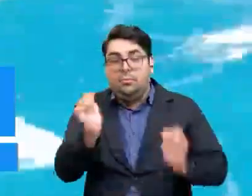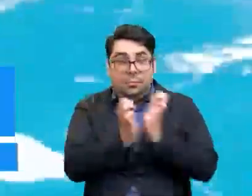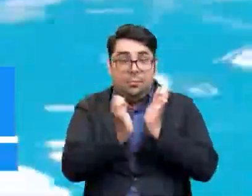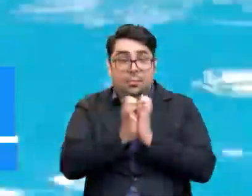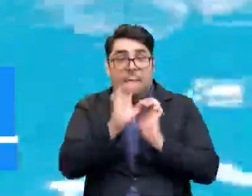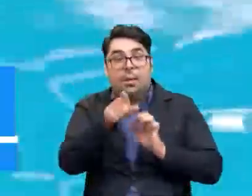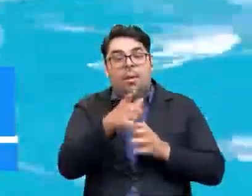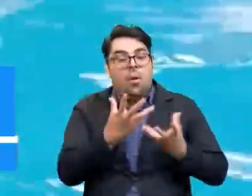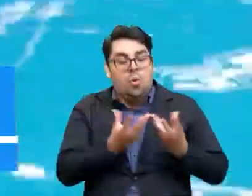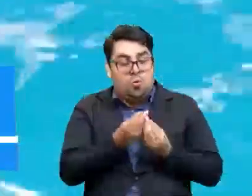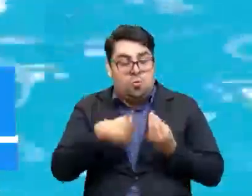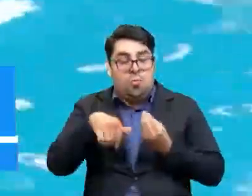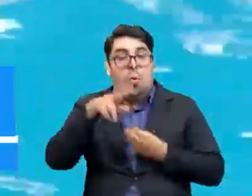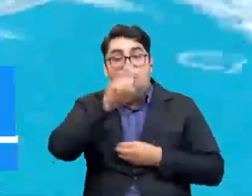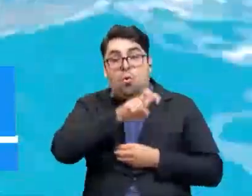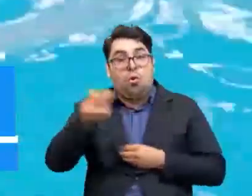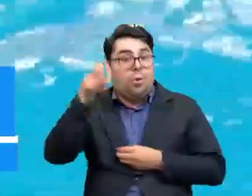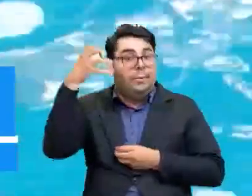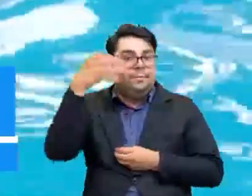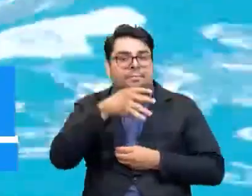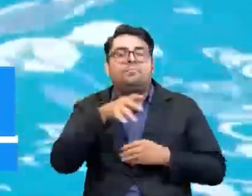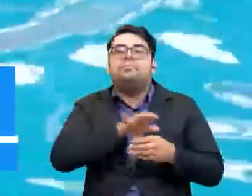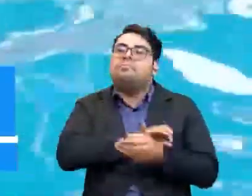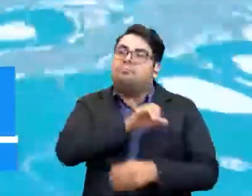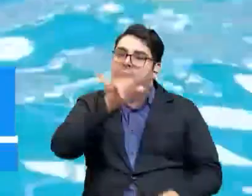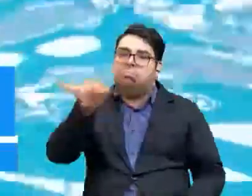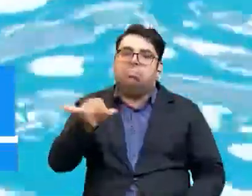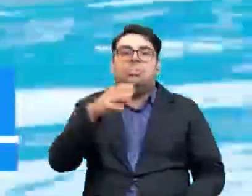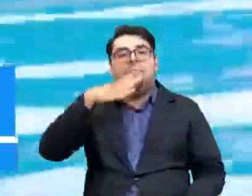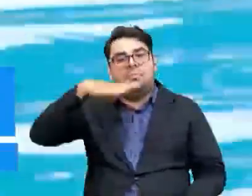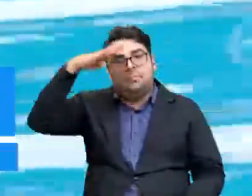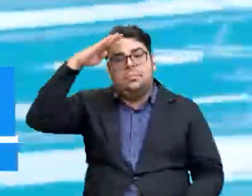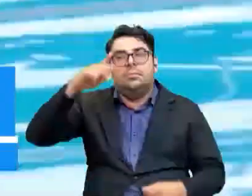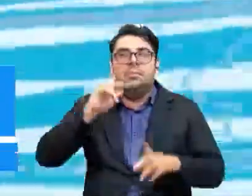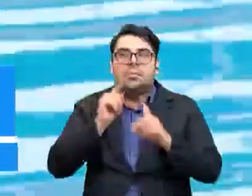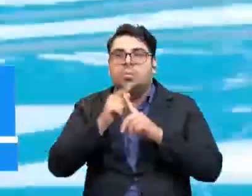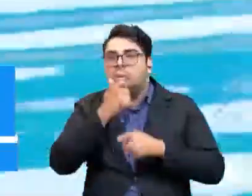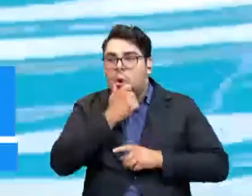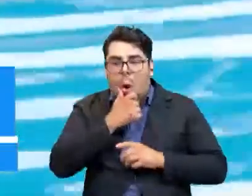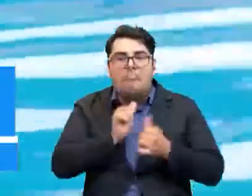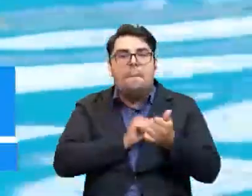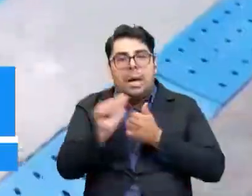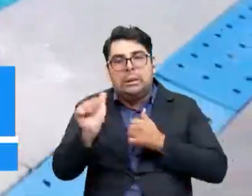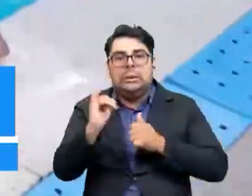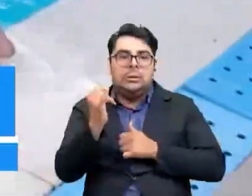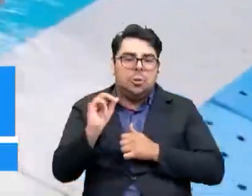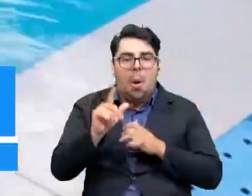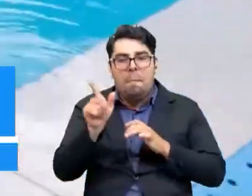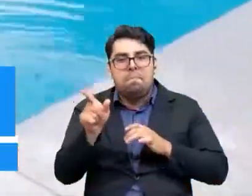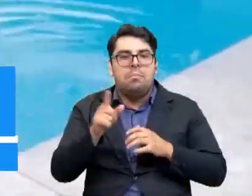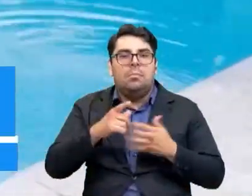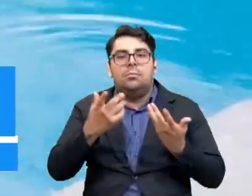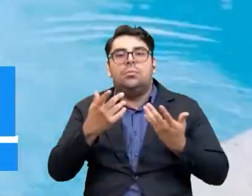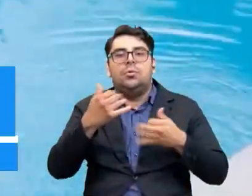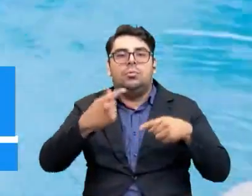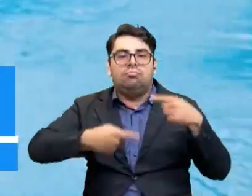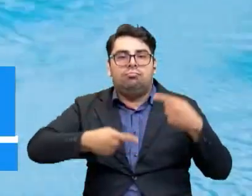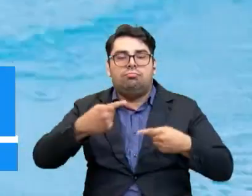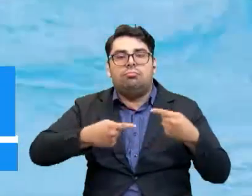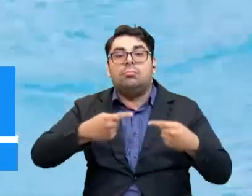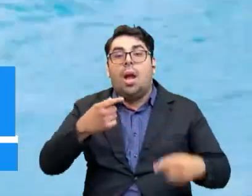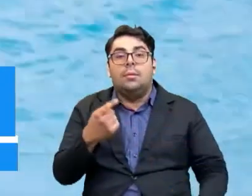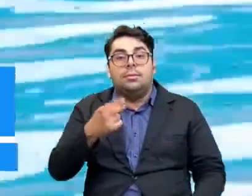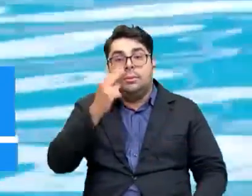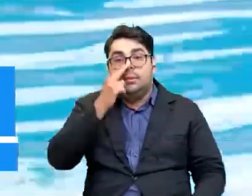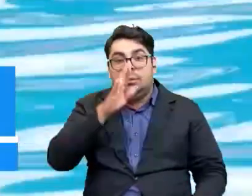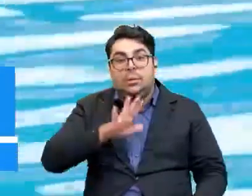santandereano irá a revalidar el cupo de algunas deportistas y conseguir el boleto de otras a las justas nacionales. Por eso, para este año, junto al entrenamiento